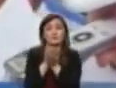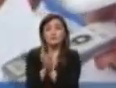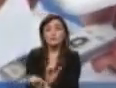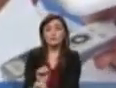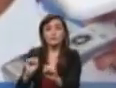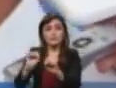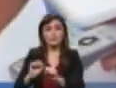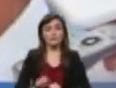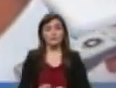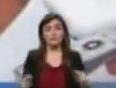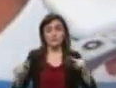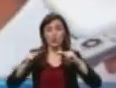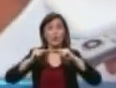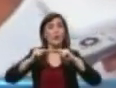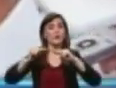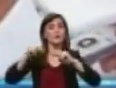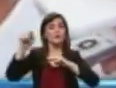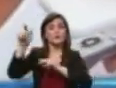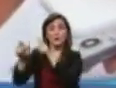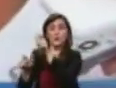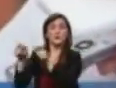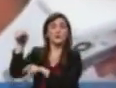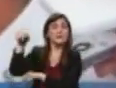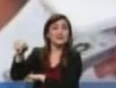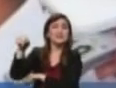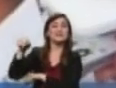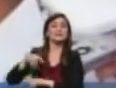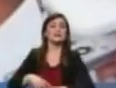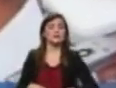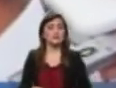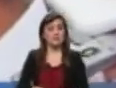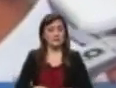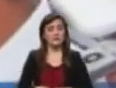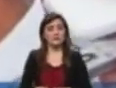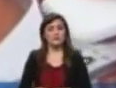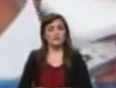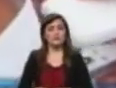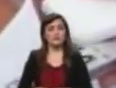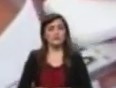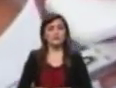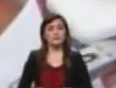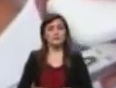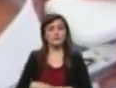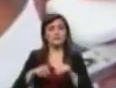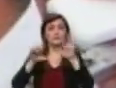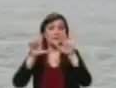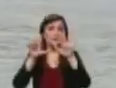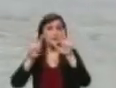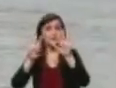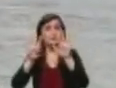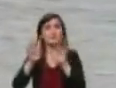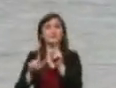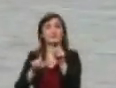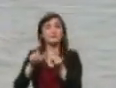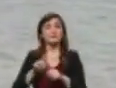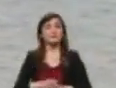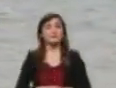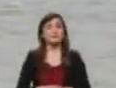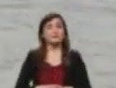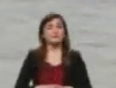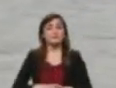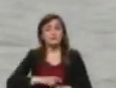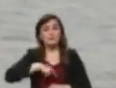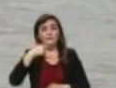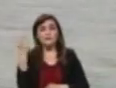puente basculante, hay gente atrapada allí, que hay aproximadamente entre 7 o 9 personas. Del otro lado, en